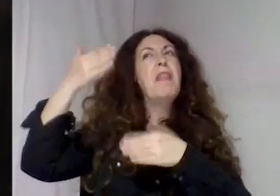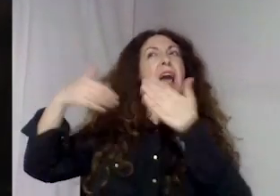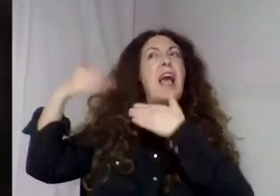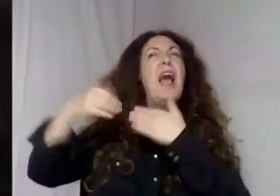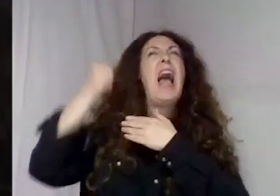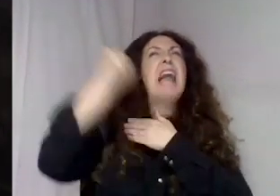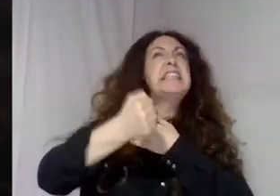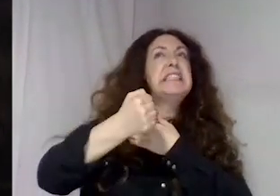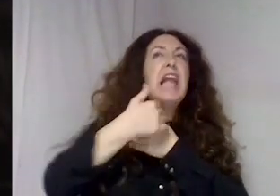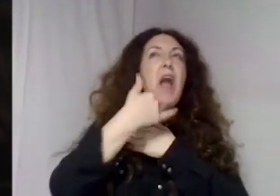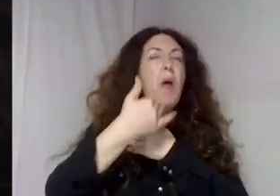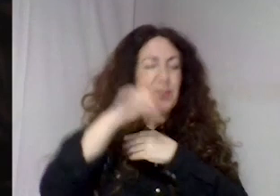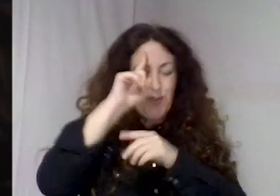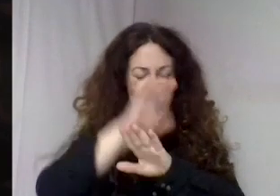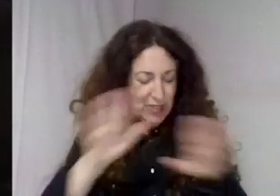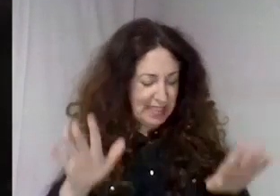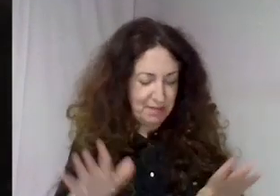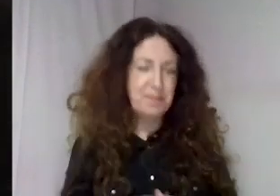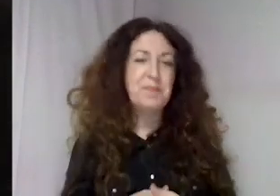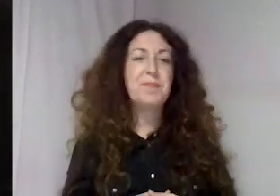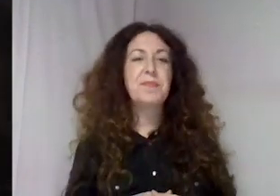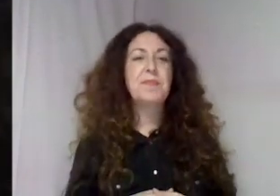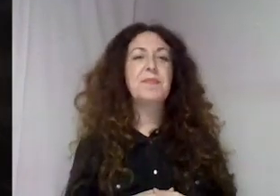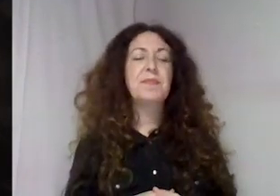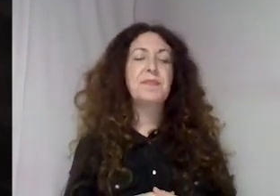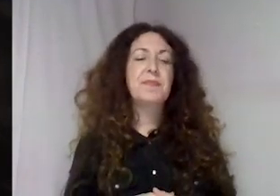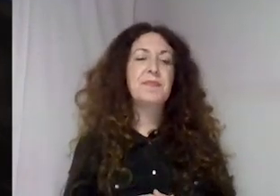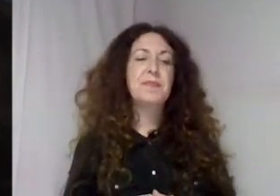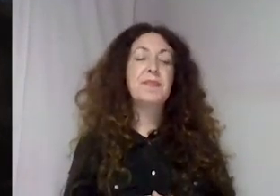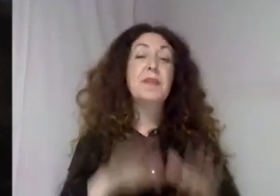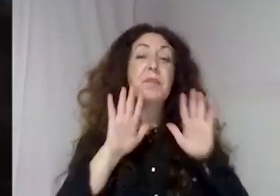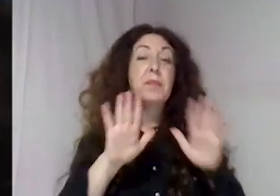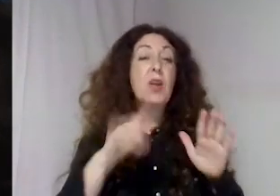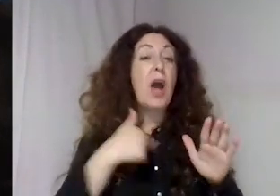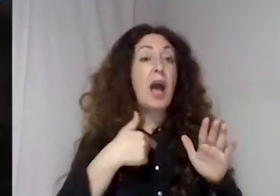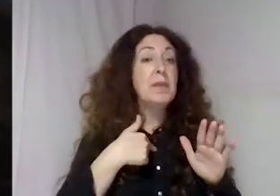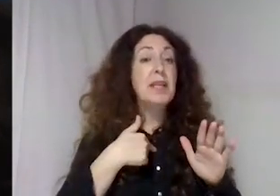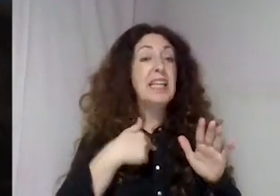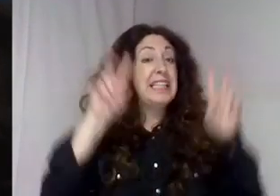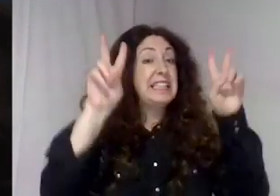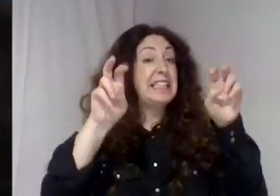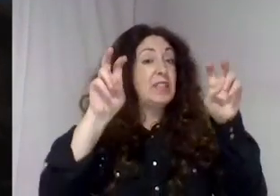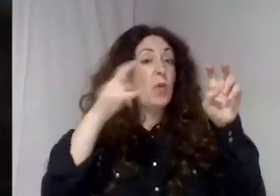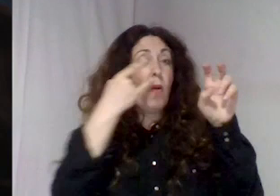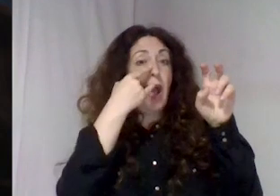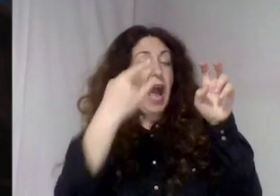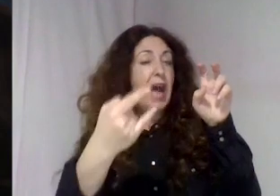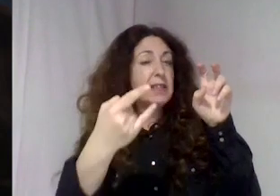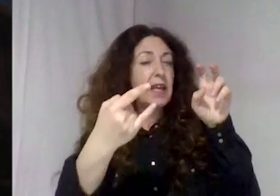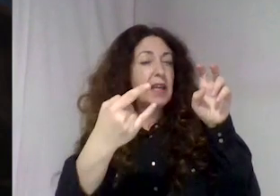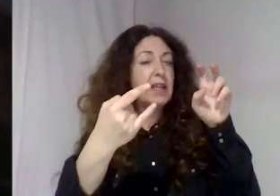Primero, Tres Asesinos me parecía lo que más me acercaba, aparte de los conocimientos que pueda